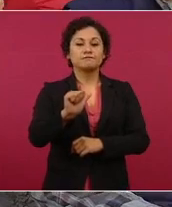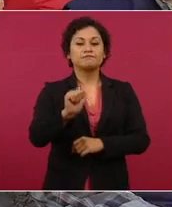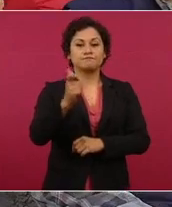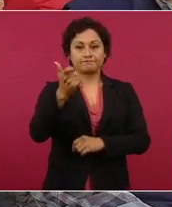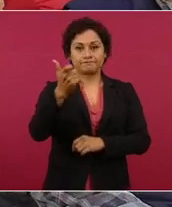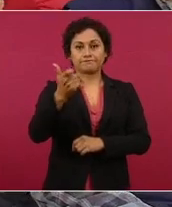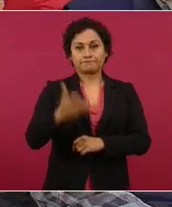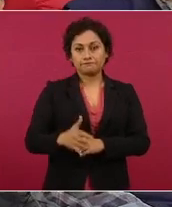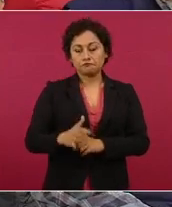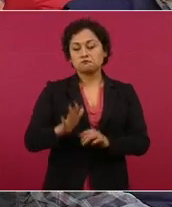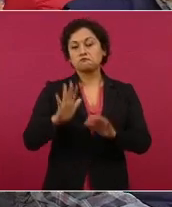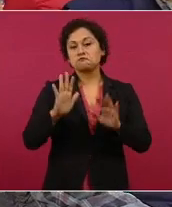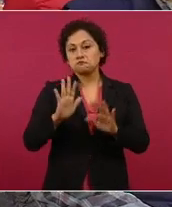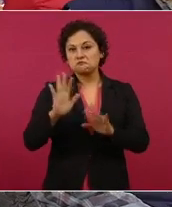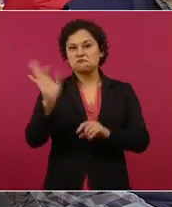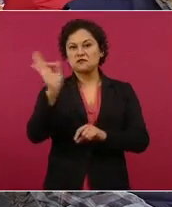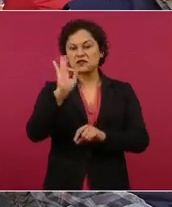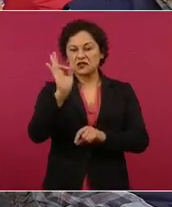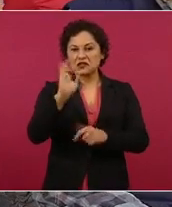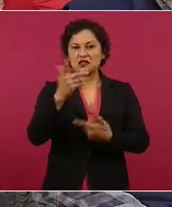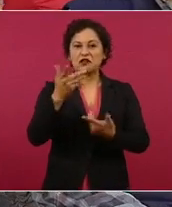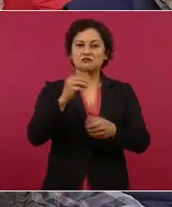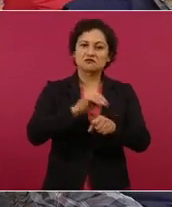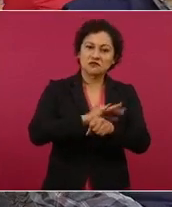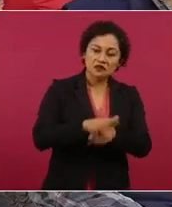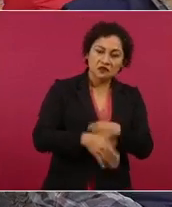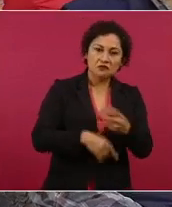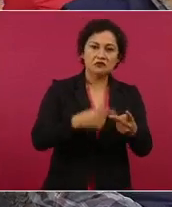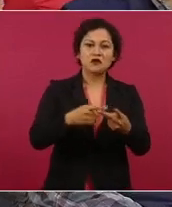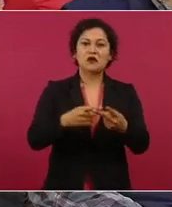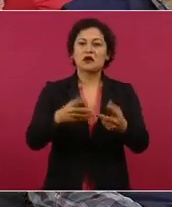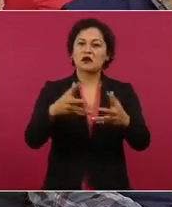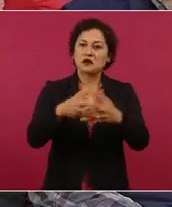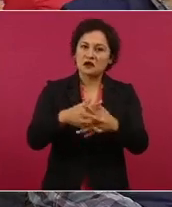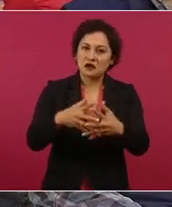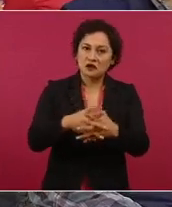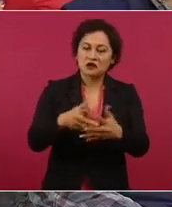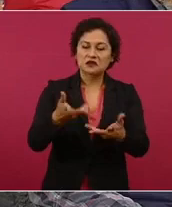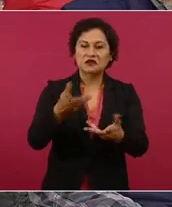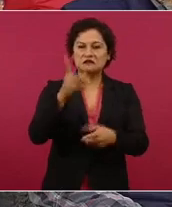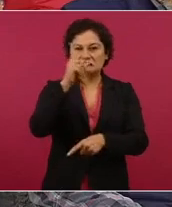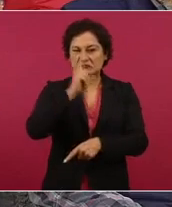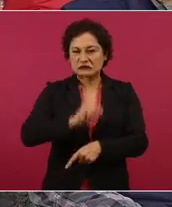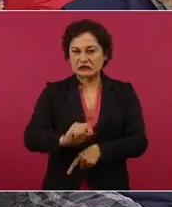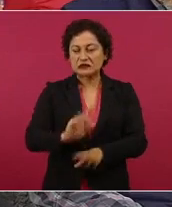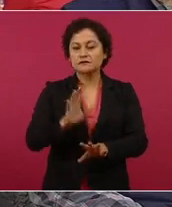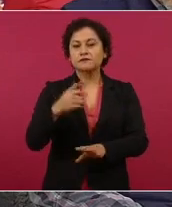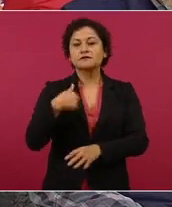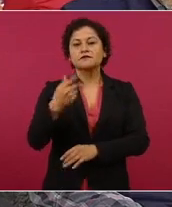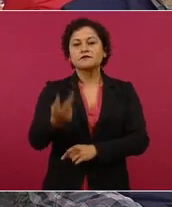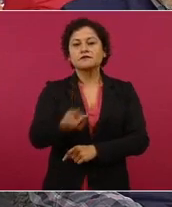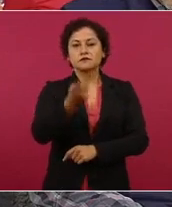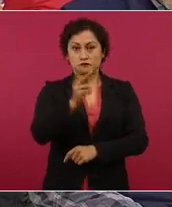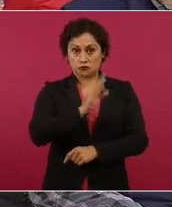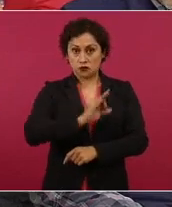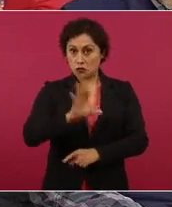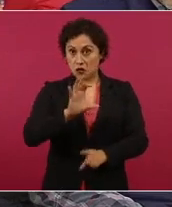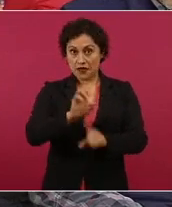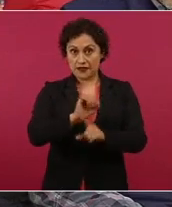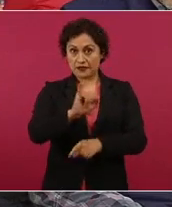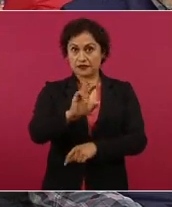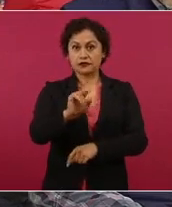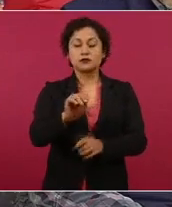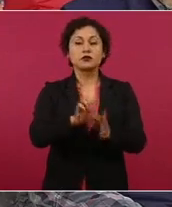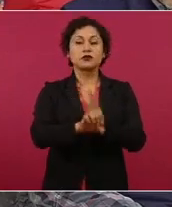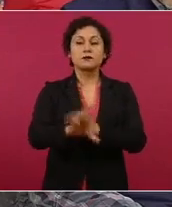no se ha llevado a cabo como usted hubiese querido. ¿Podrá darse esto? ¿O qué tan importante era la existencia de tiendas a bajo costo, en teoría, como la